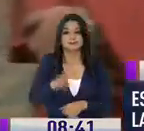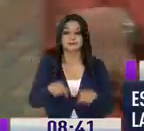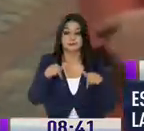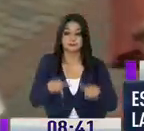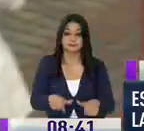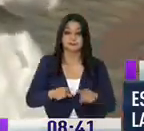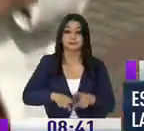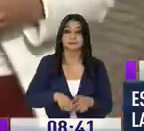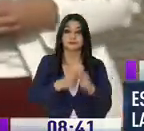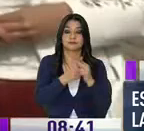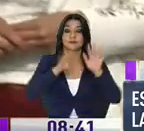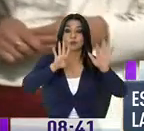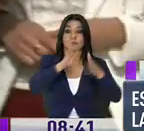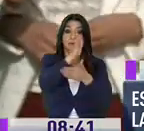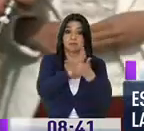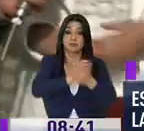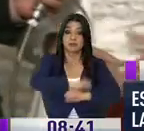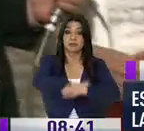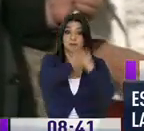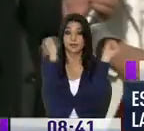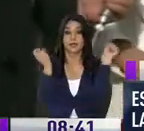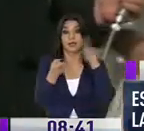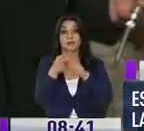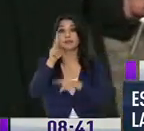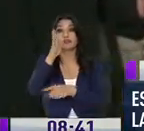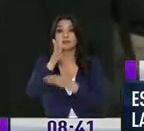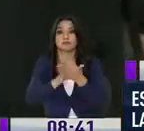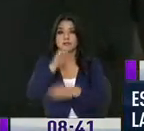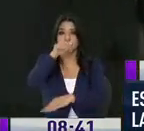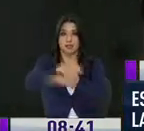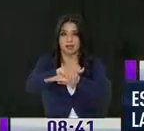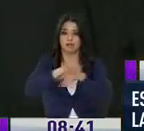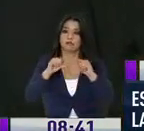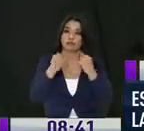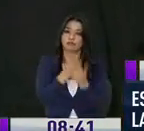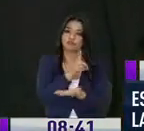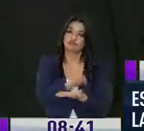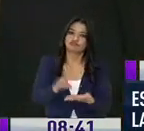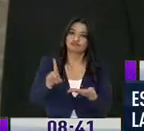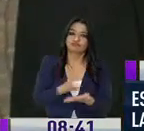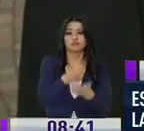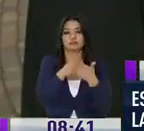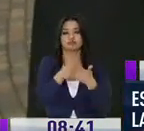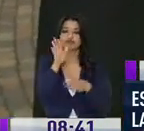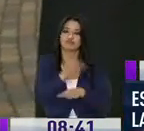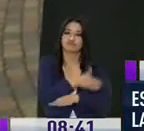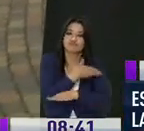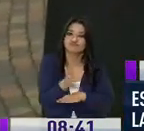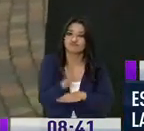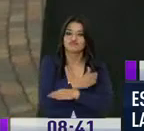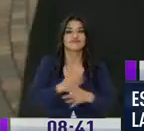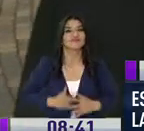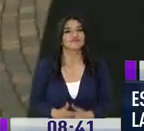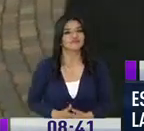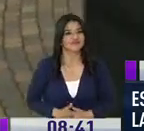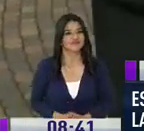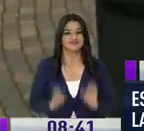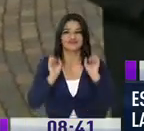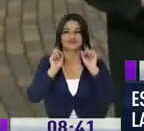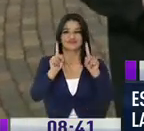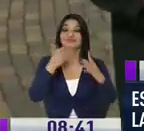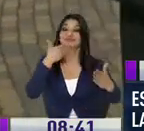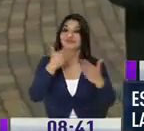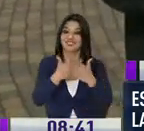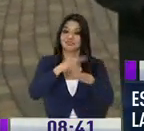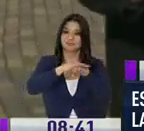va a estar a partir de las 9:30 a.m. hasta las 2:30 a.m. vamos a tener también grupos de danza, vamos a tener también un grupo musical. Ok, ahí